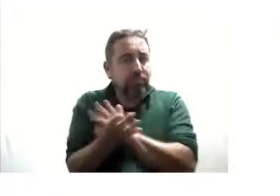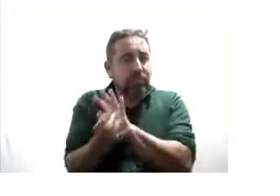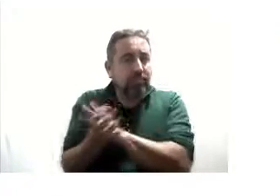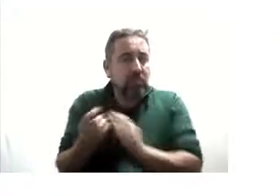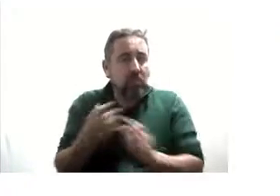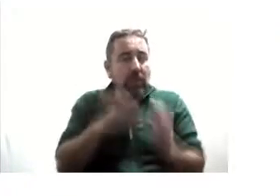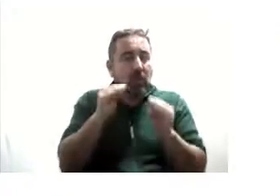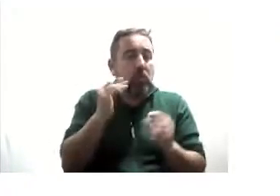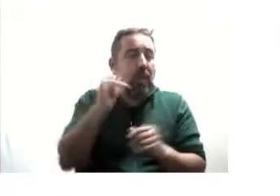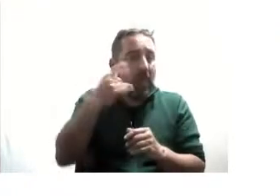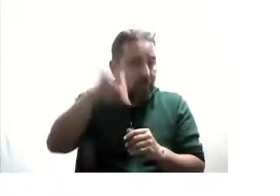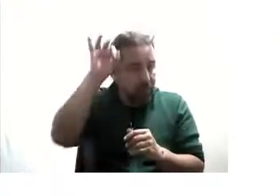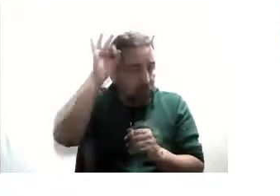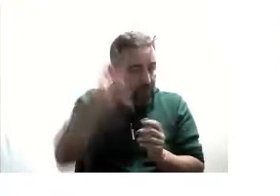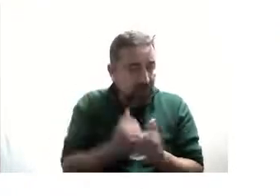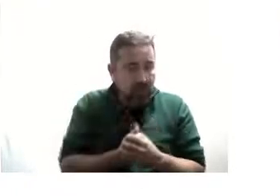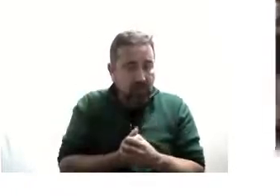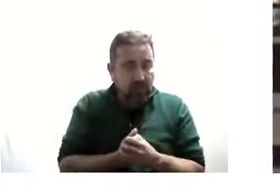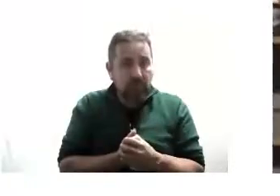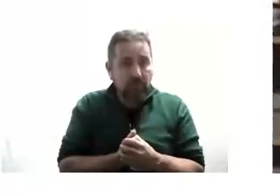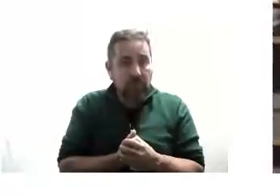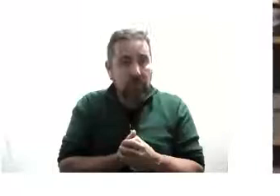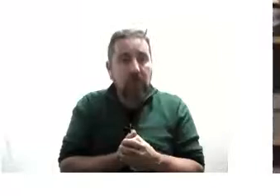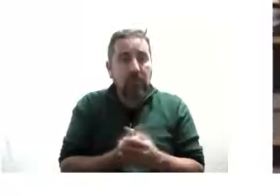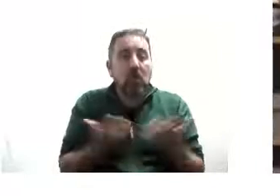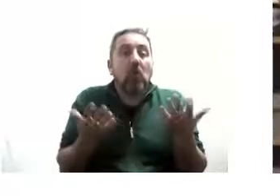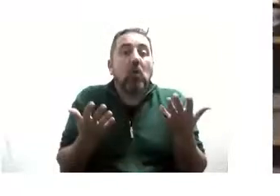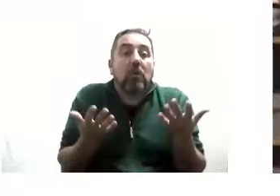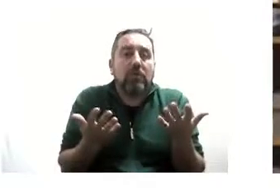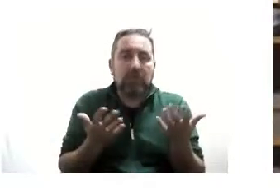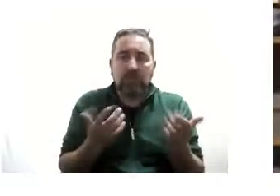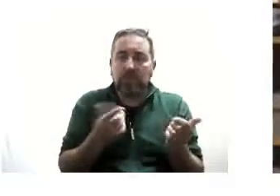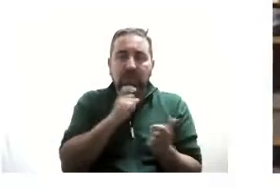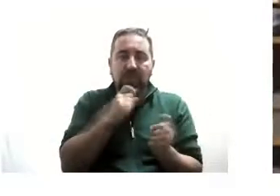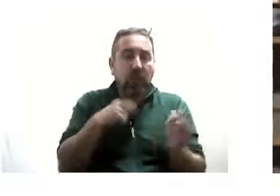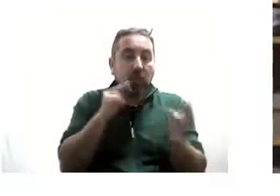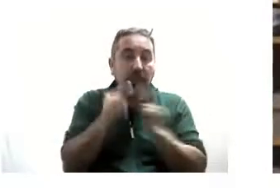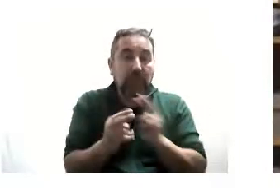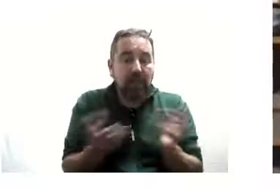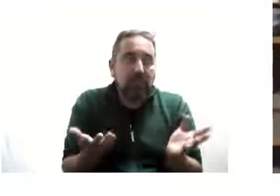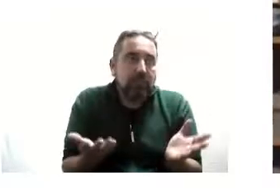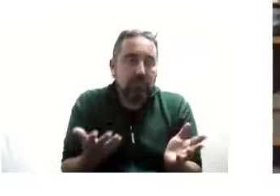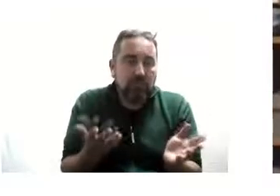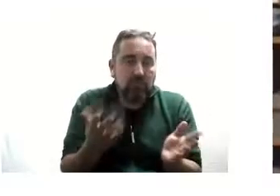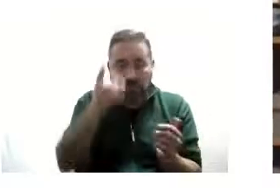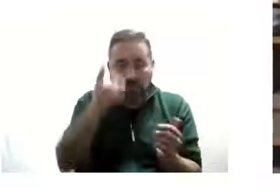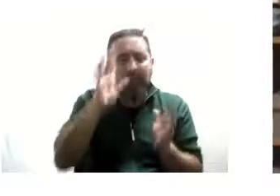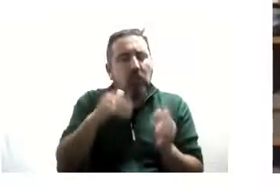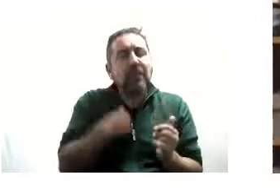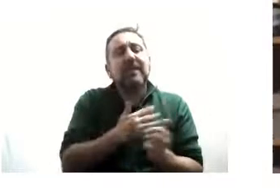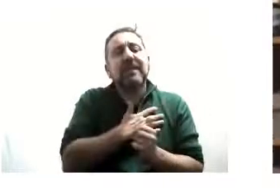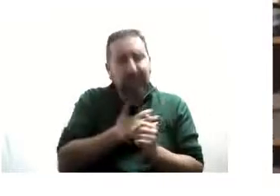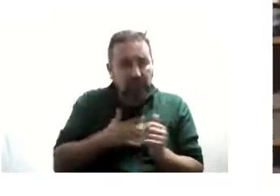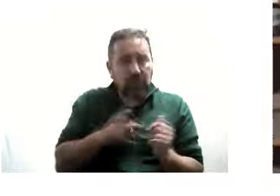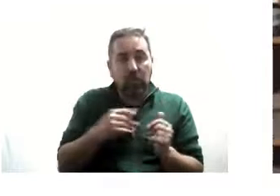su prótesis? Pues, hombre, es difícil contestar esa pregunta. Lo que sí que me gustaría insistir, y eso